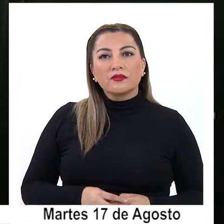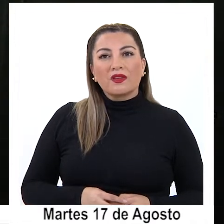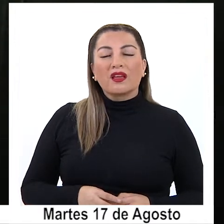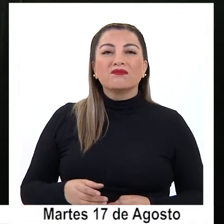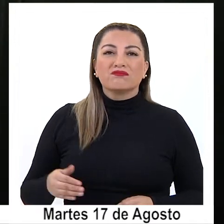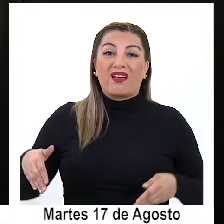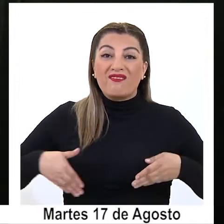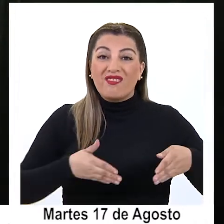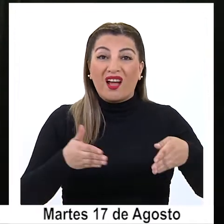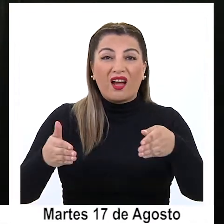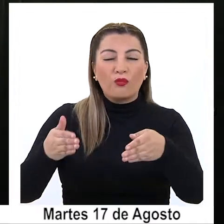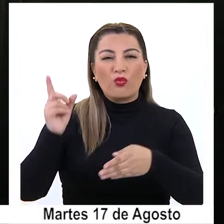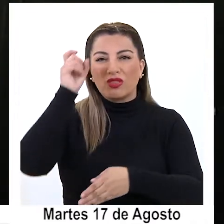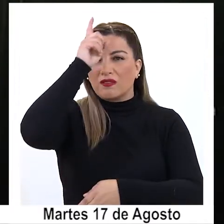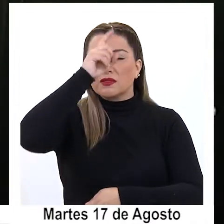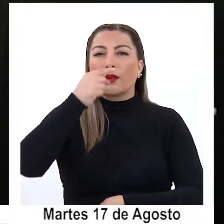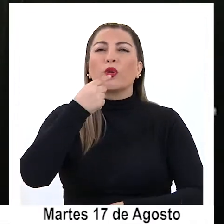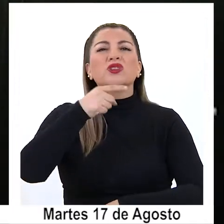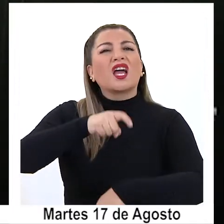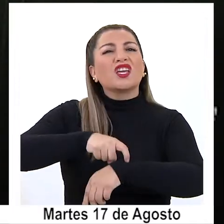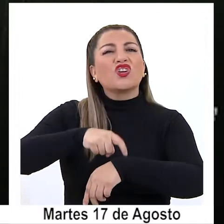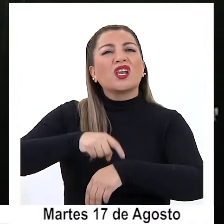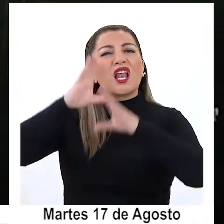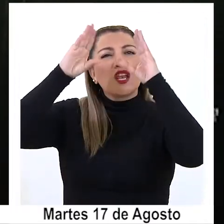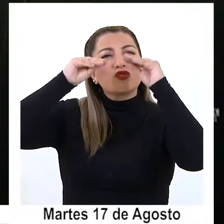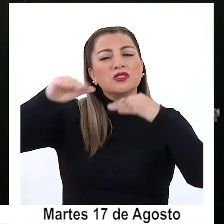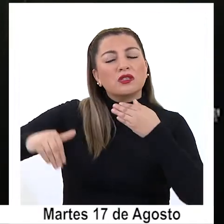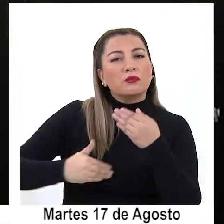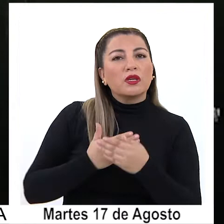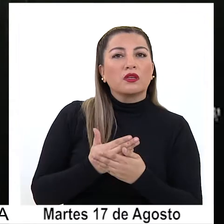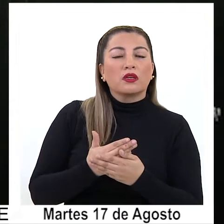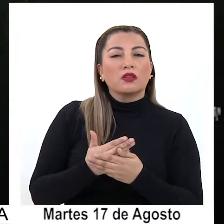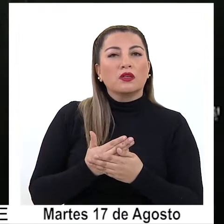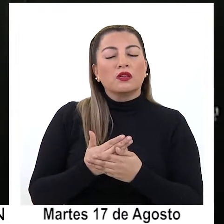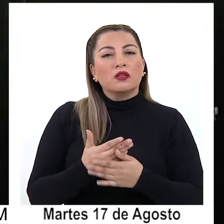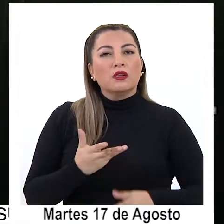Es muy difícil. ¿A qué hora cruzaron? ¿Noche, día?